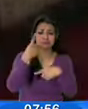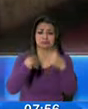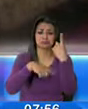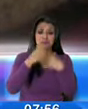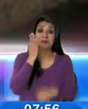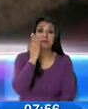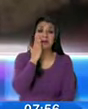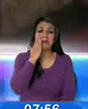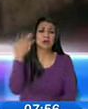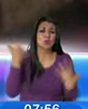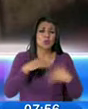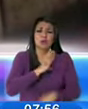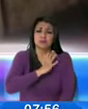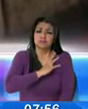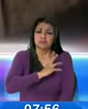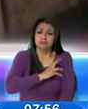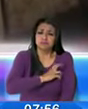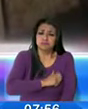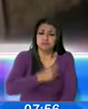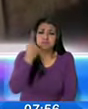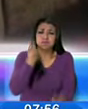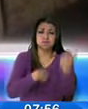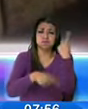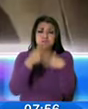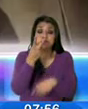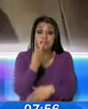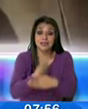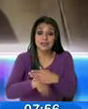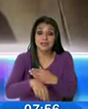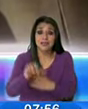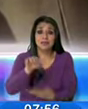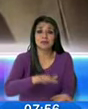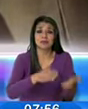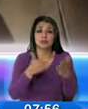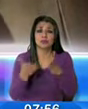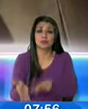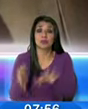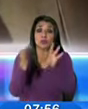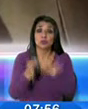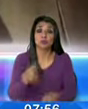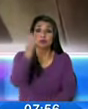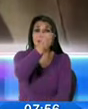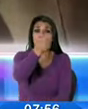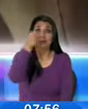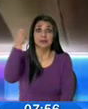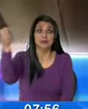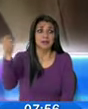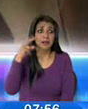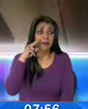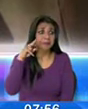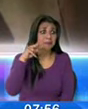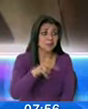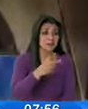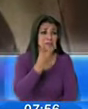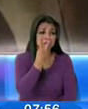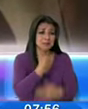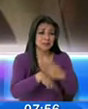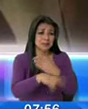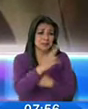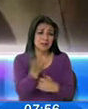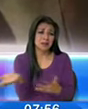madre llora desconsoladamente esta irreparable pérdida. Entré por la ventana y abrí todo y te vi a mi